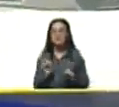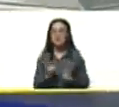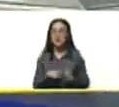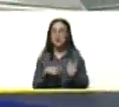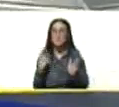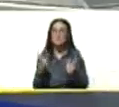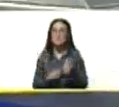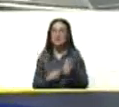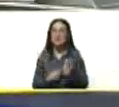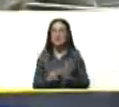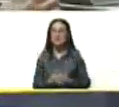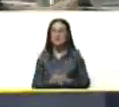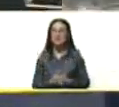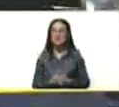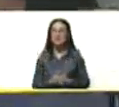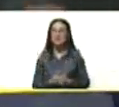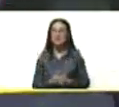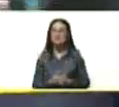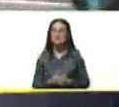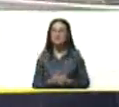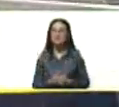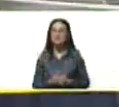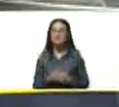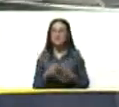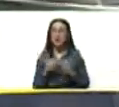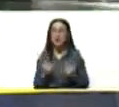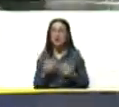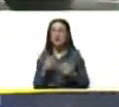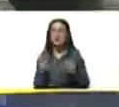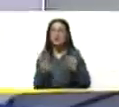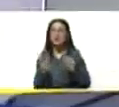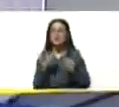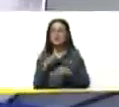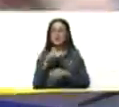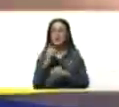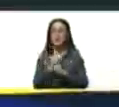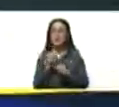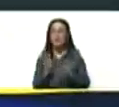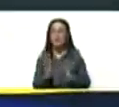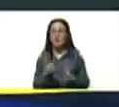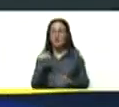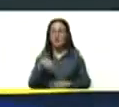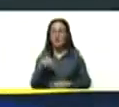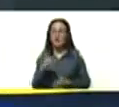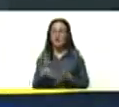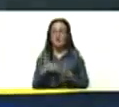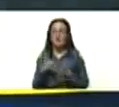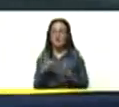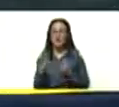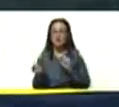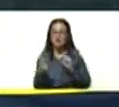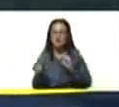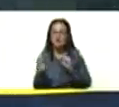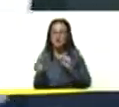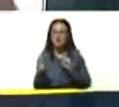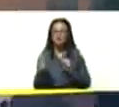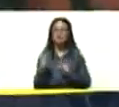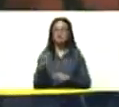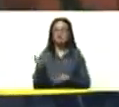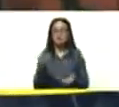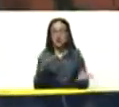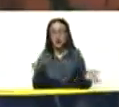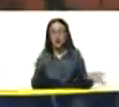completo en todas sus áreas, y ya estamos en plenas conversaciones con trabajadores, inclusive de aquí de la estación del metro. Fuimos recibidos por los supervisores de